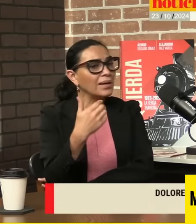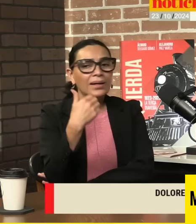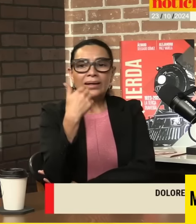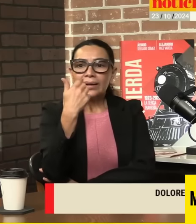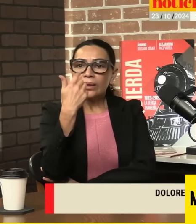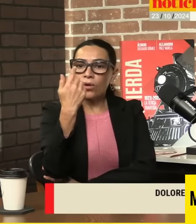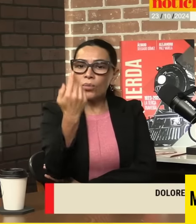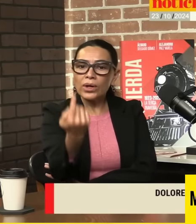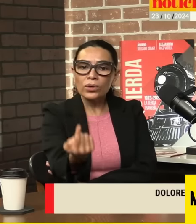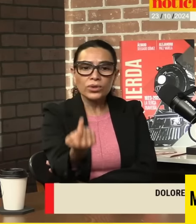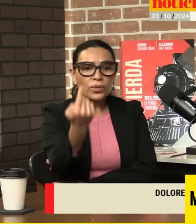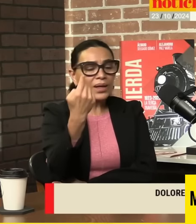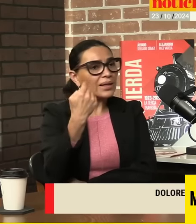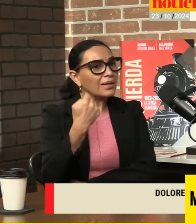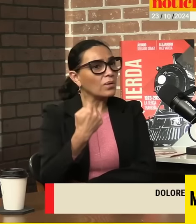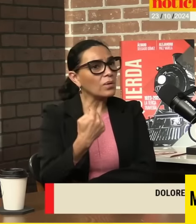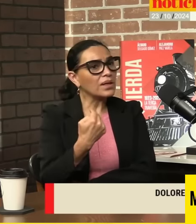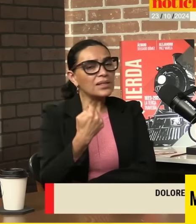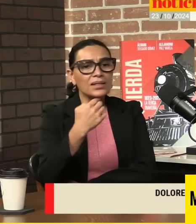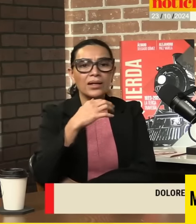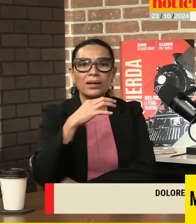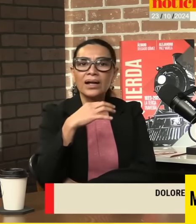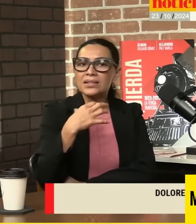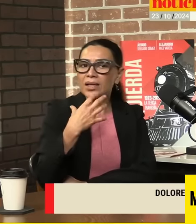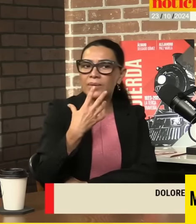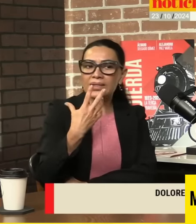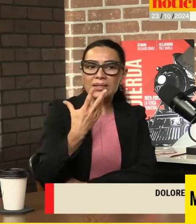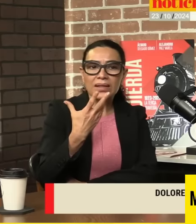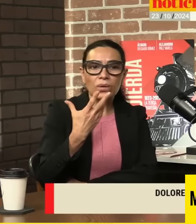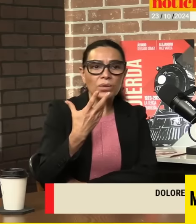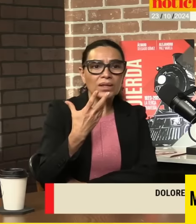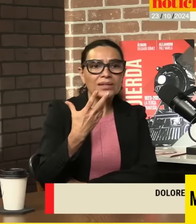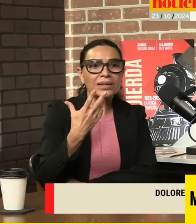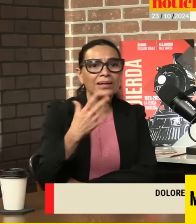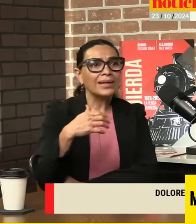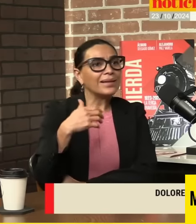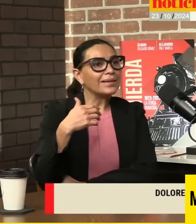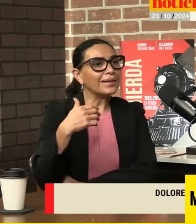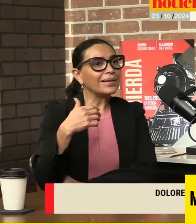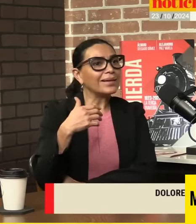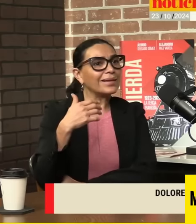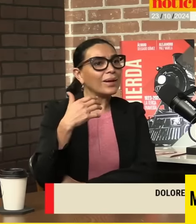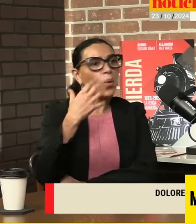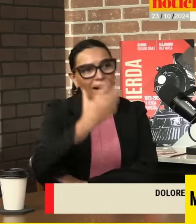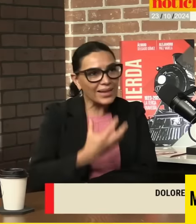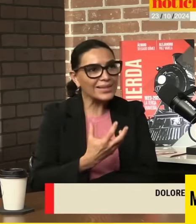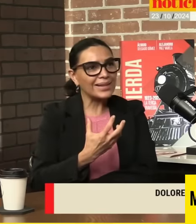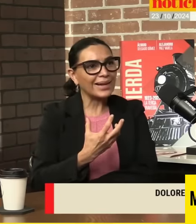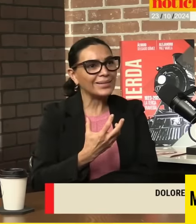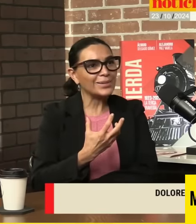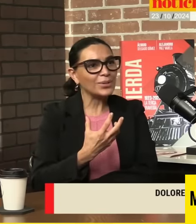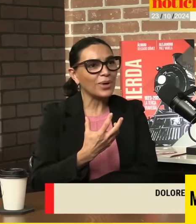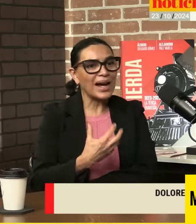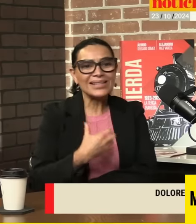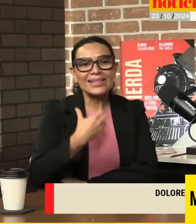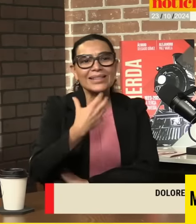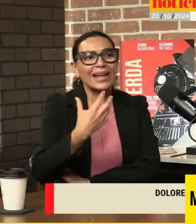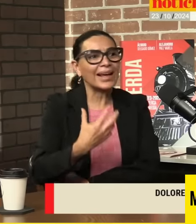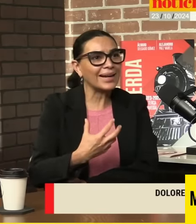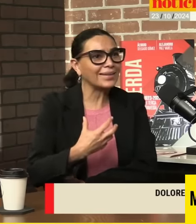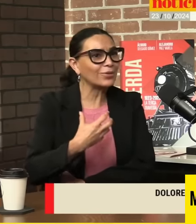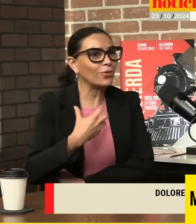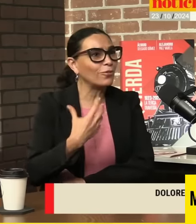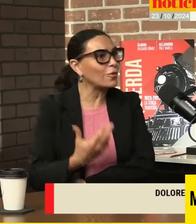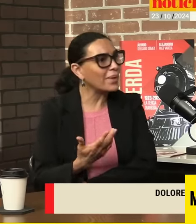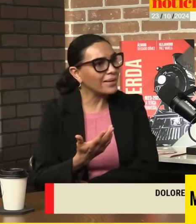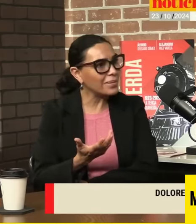supernatural como el otro viene te conquista aceptas esta conquista eh guarda silencio haces de